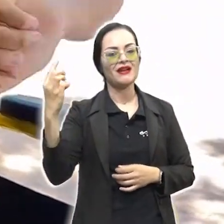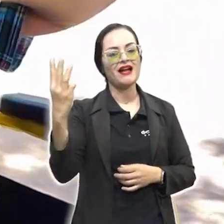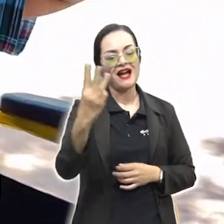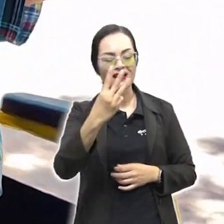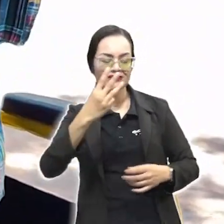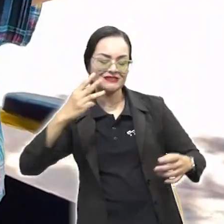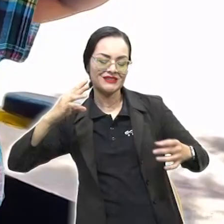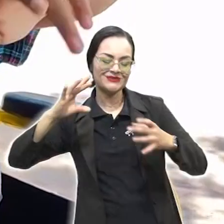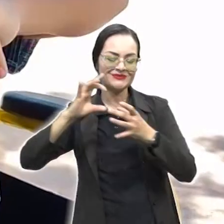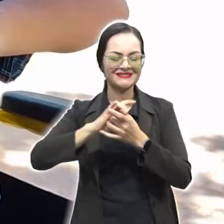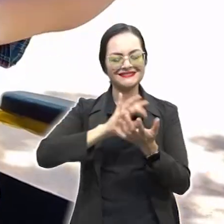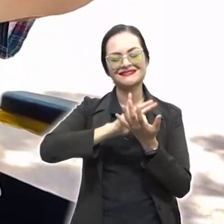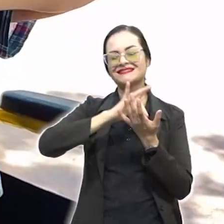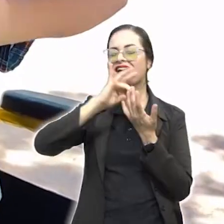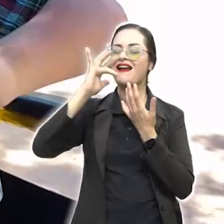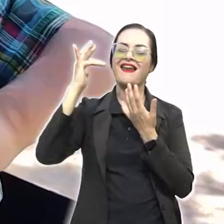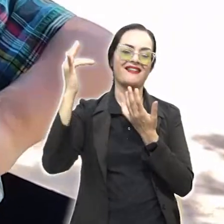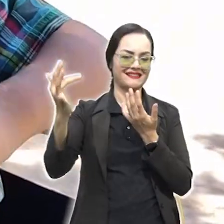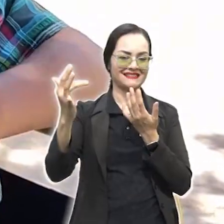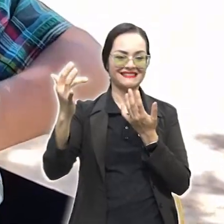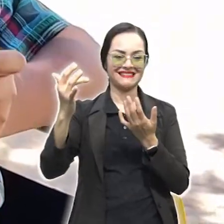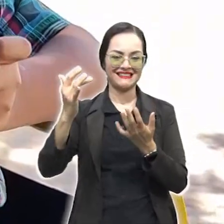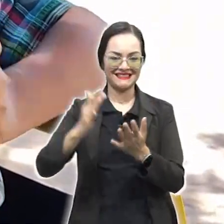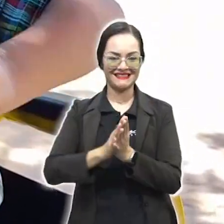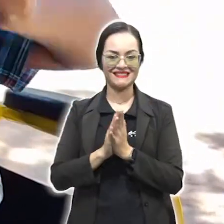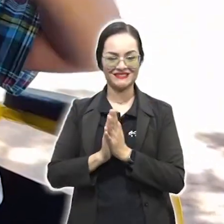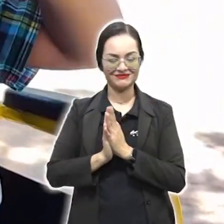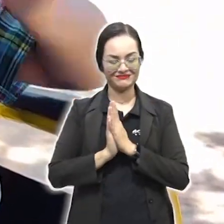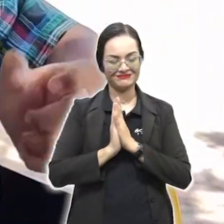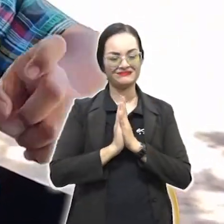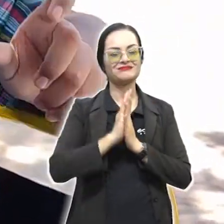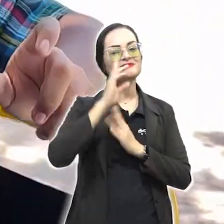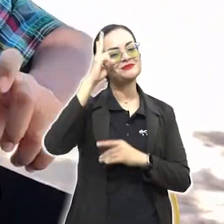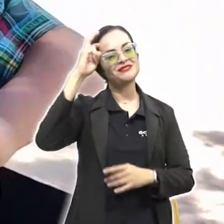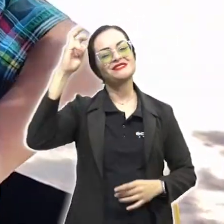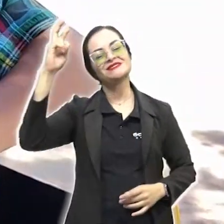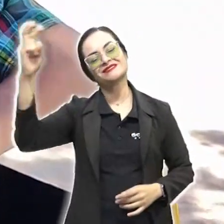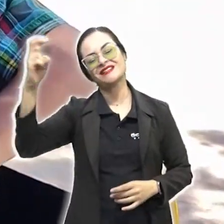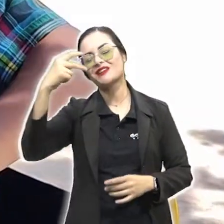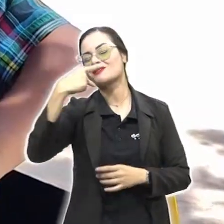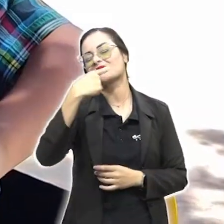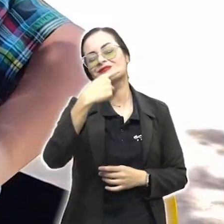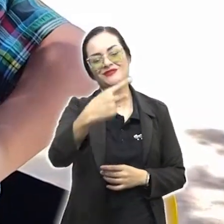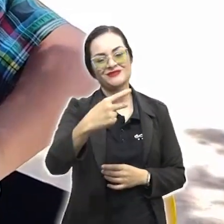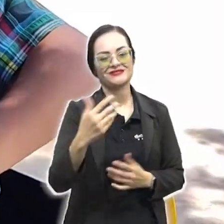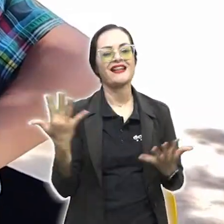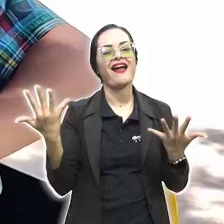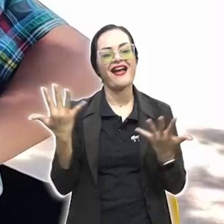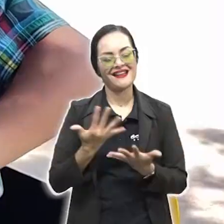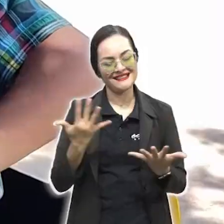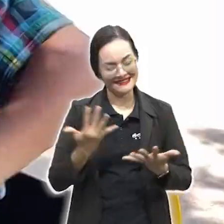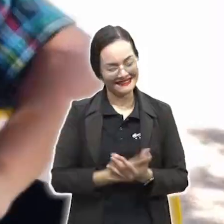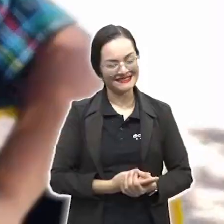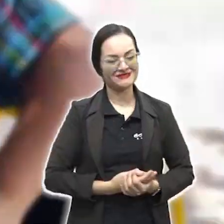la Inclusión de las Personas con Discapacidad por haber realizado el sueño de Ángel Antonio.